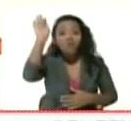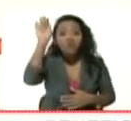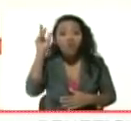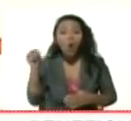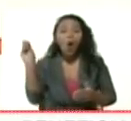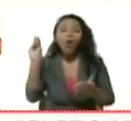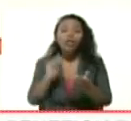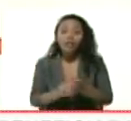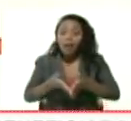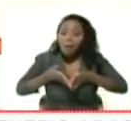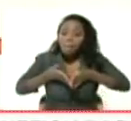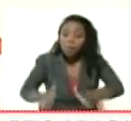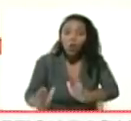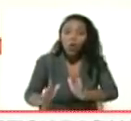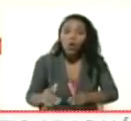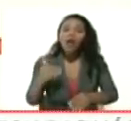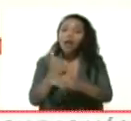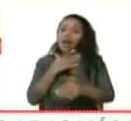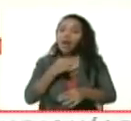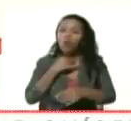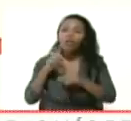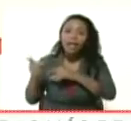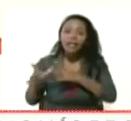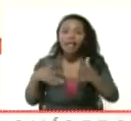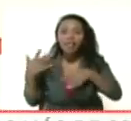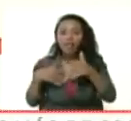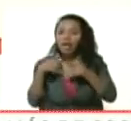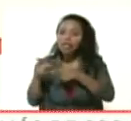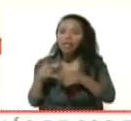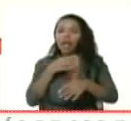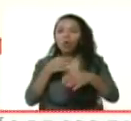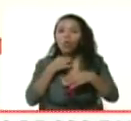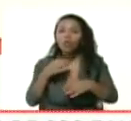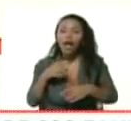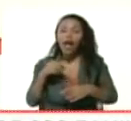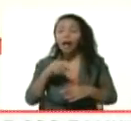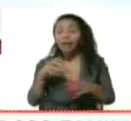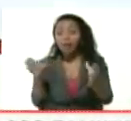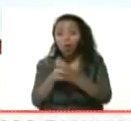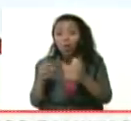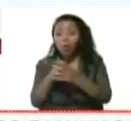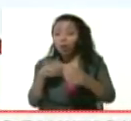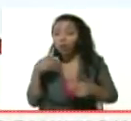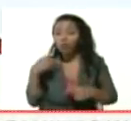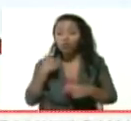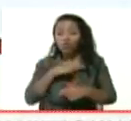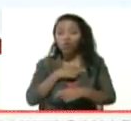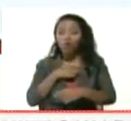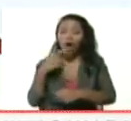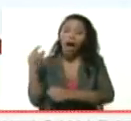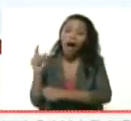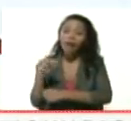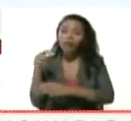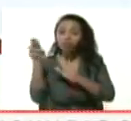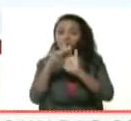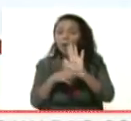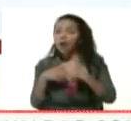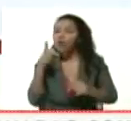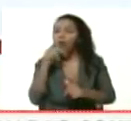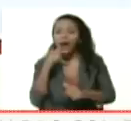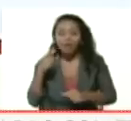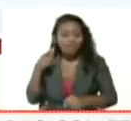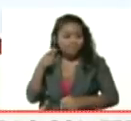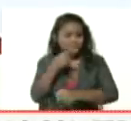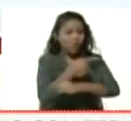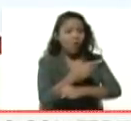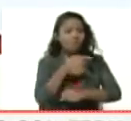movilización. Porque le gusta esa actividad, le gusta en el partido. Nosotros tenemos como norma que no podemos obligar a nadie.